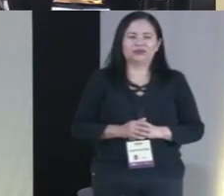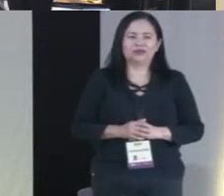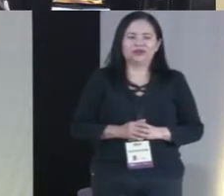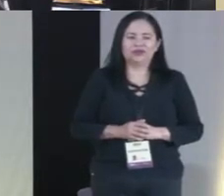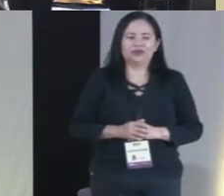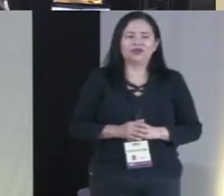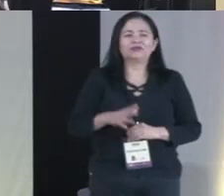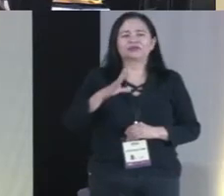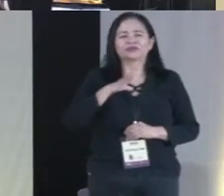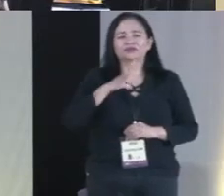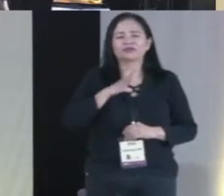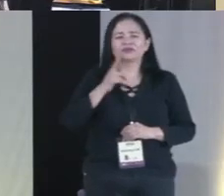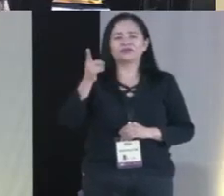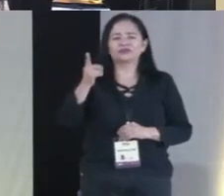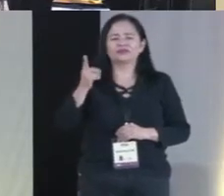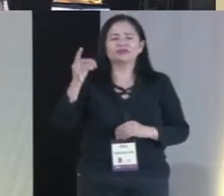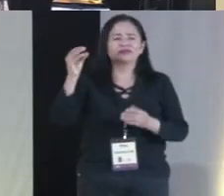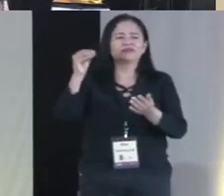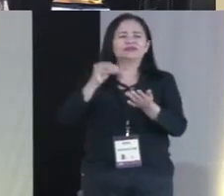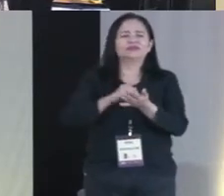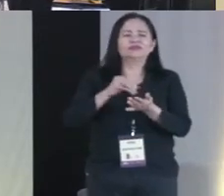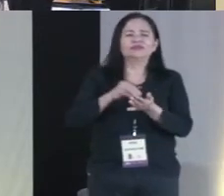Y van a poner